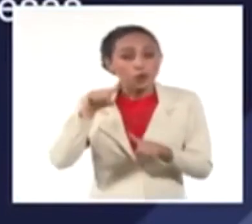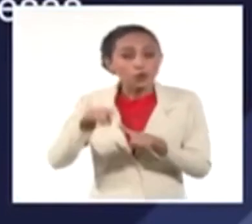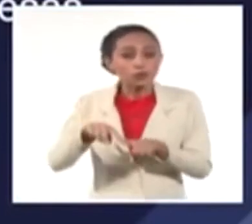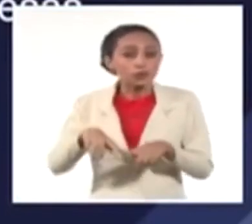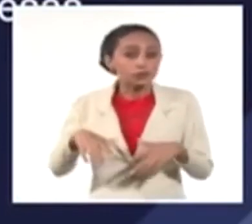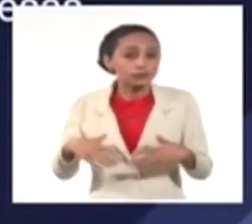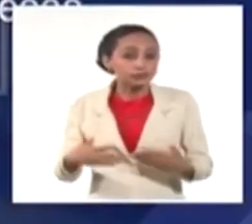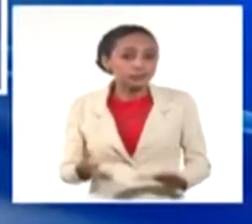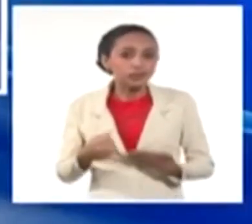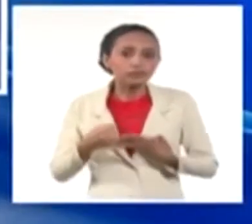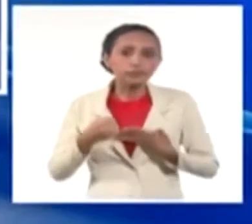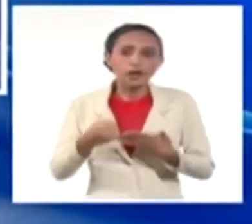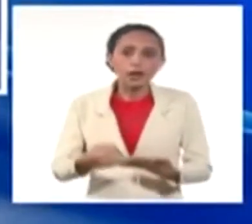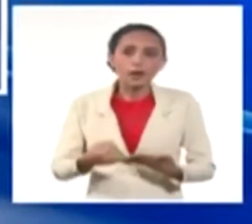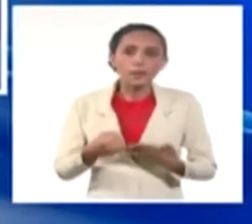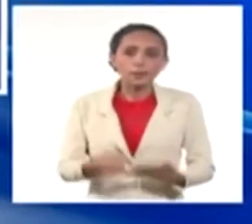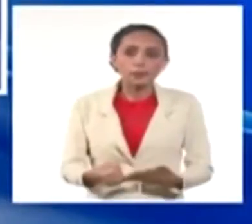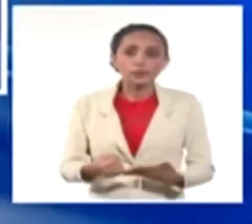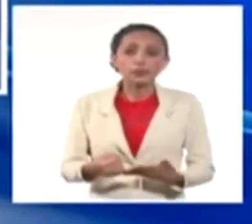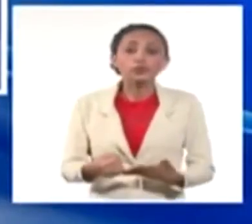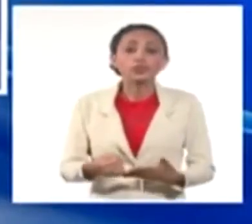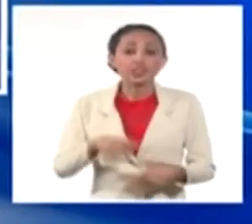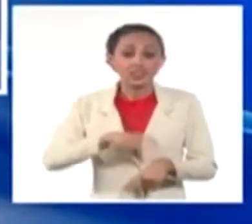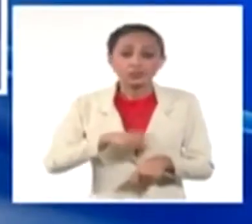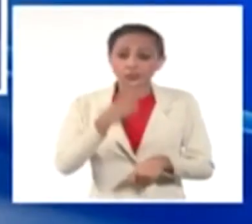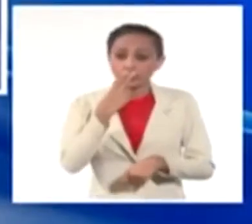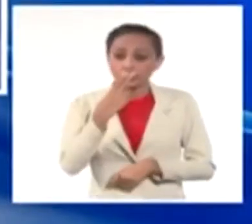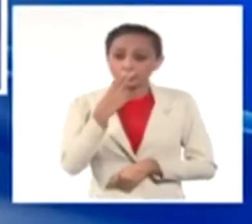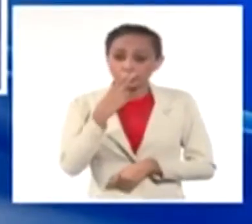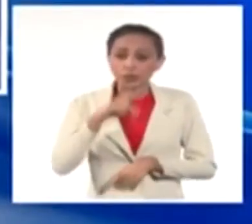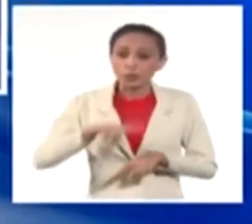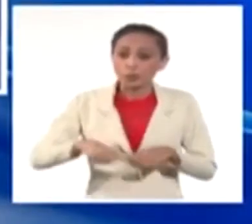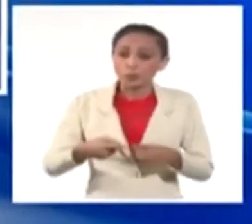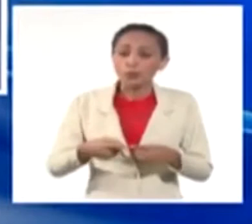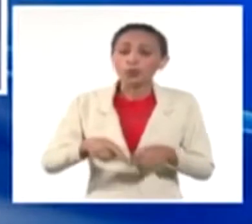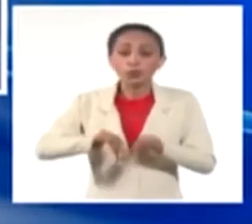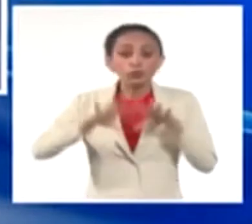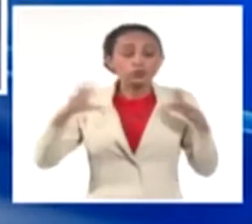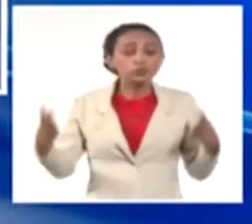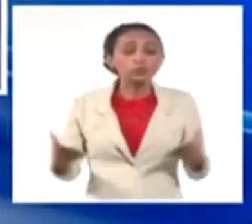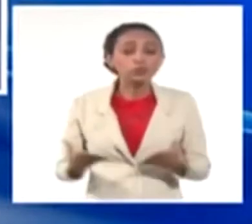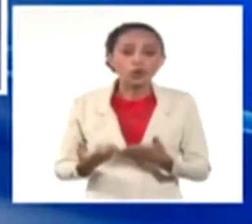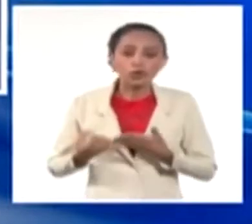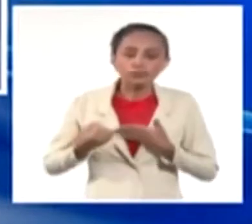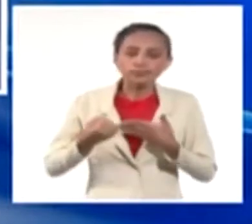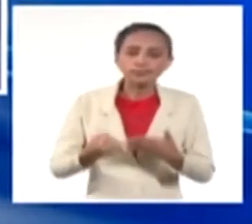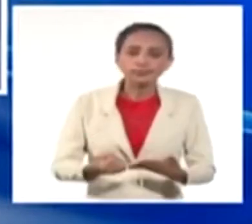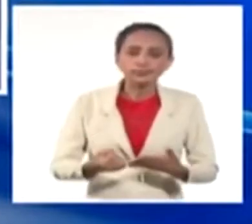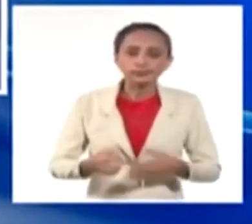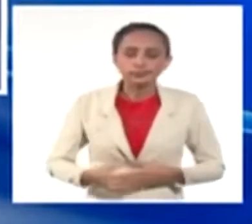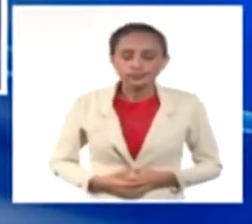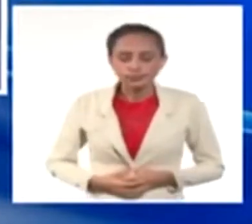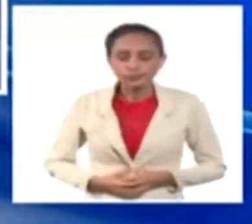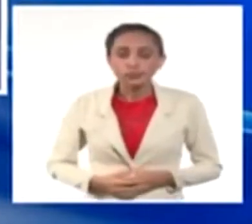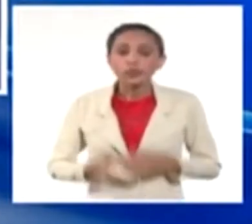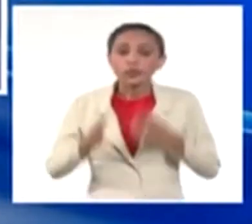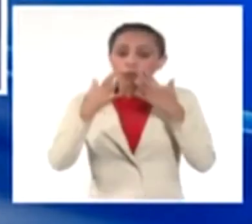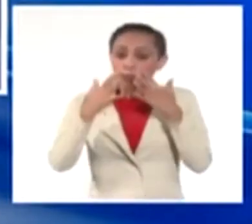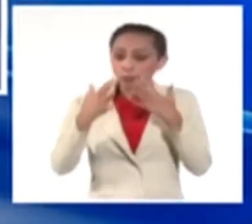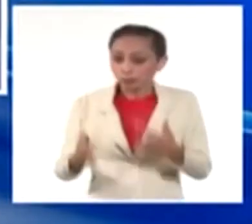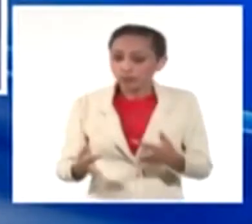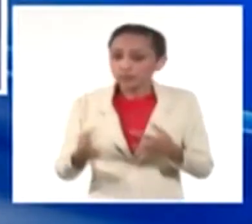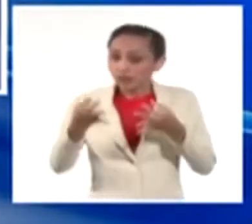los aportes en tiempo y forma por la generalidad de los contribuyentes. Resulta vital, y así se